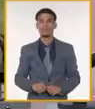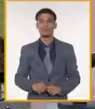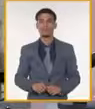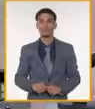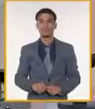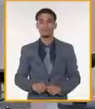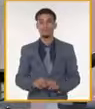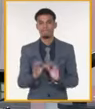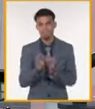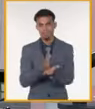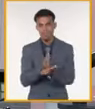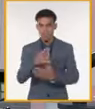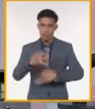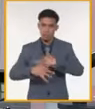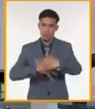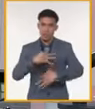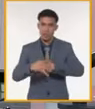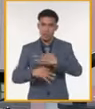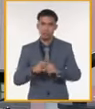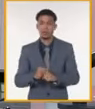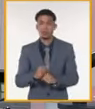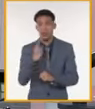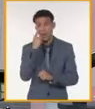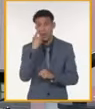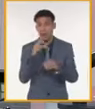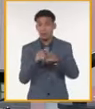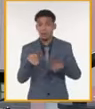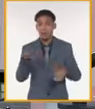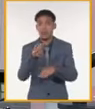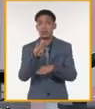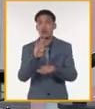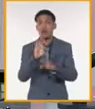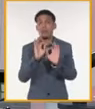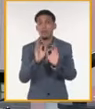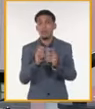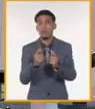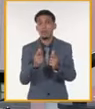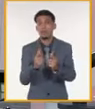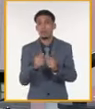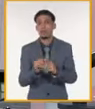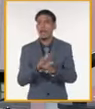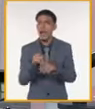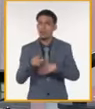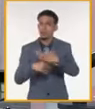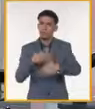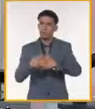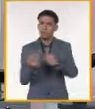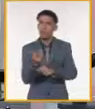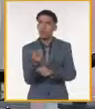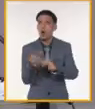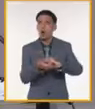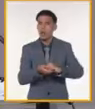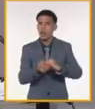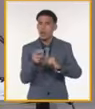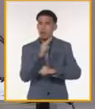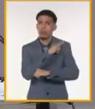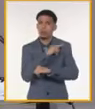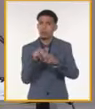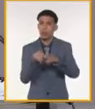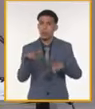Vladimir Y aunque ya se ha adelantado algo por parte del ministro Joaquín y también de Marta en el sentido de los de